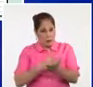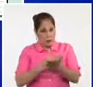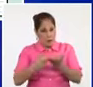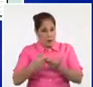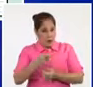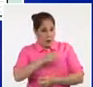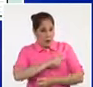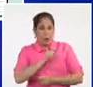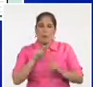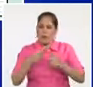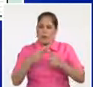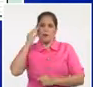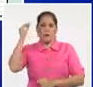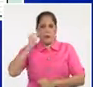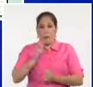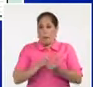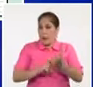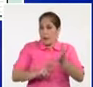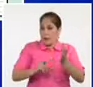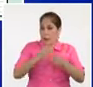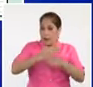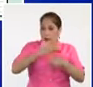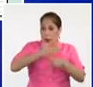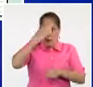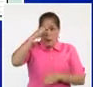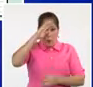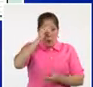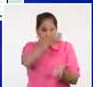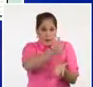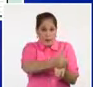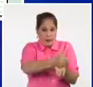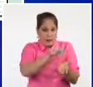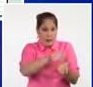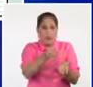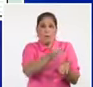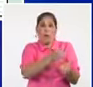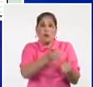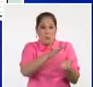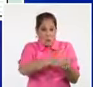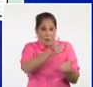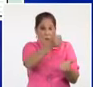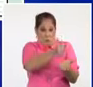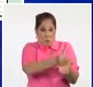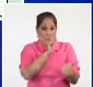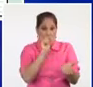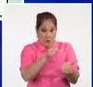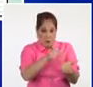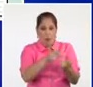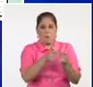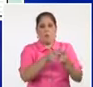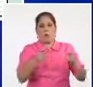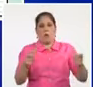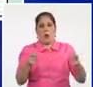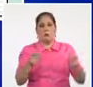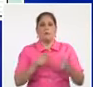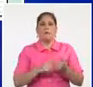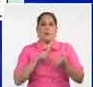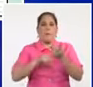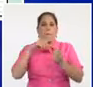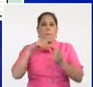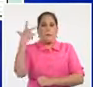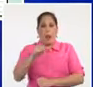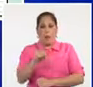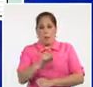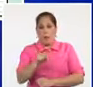pero indiscutiblemente en la provincia de Santiago de Cuba, el municipio Santiago de Cuba, Palma Soriano y